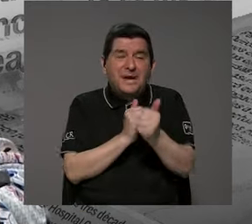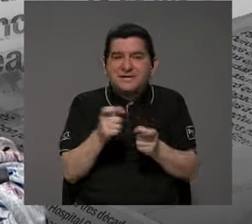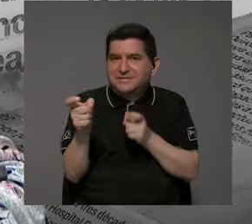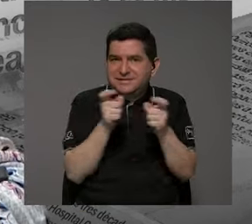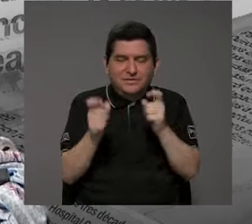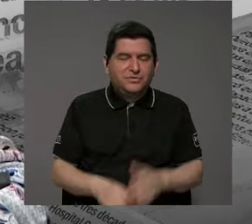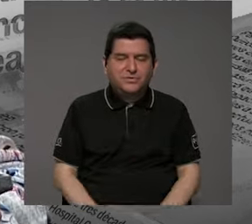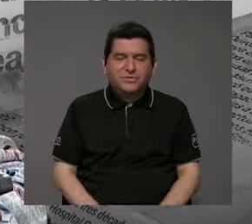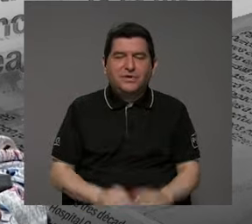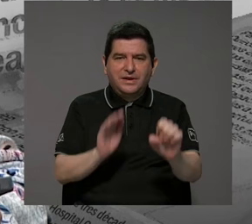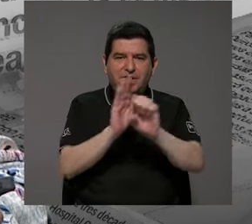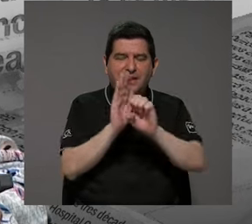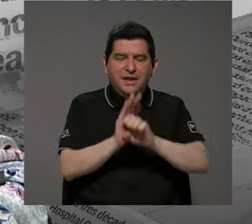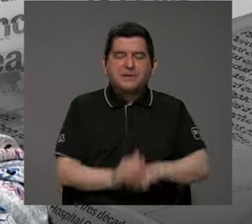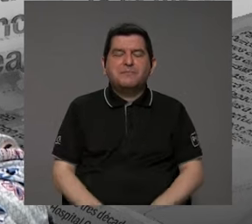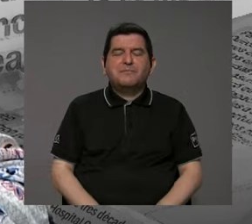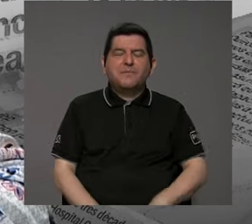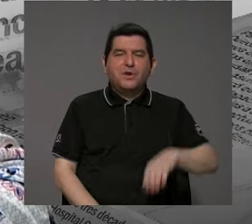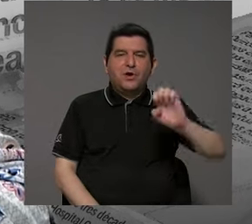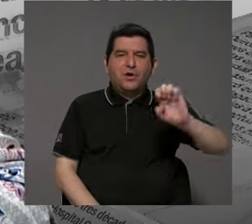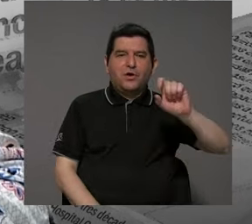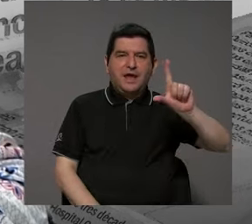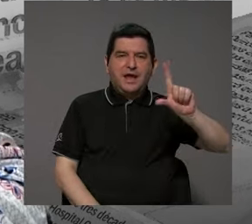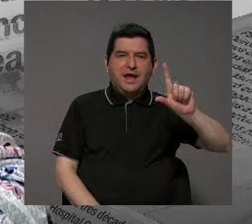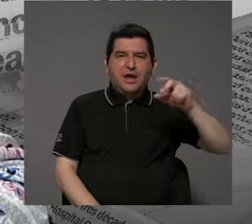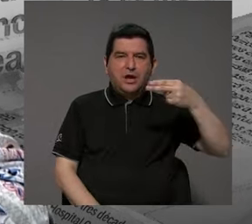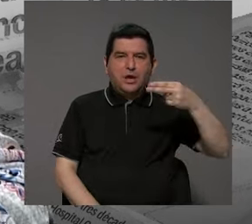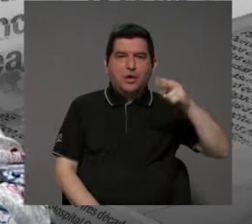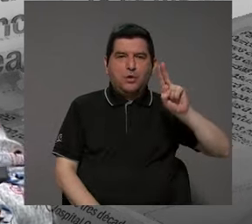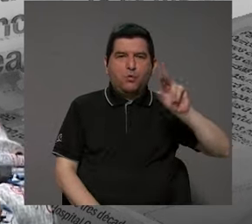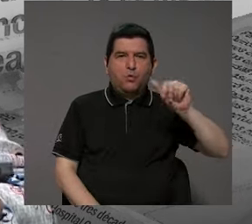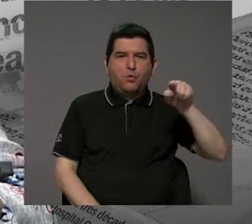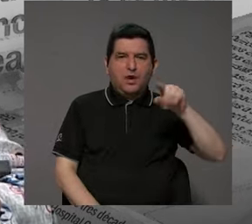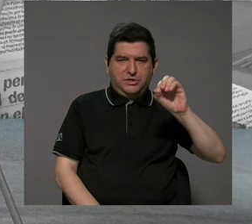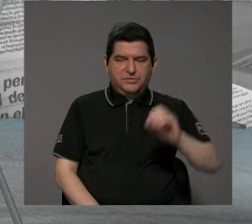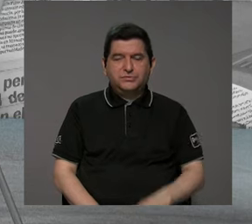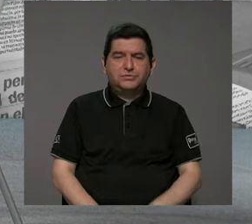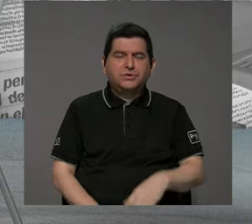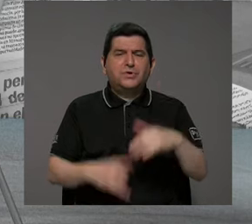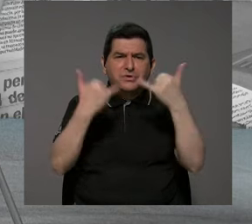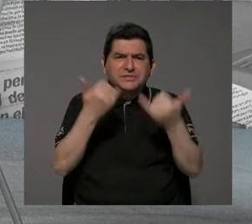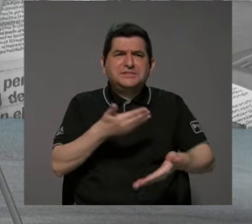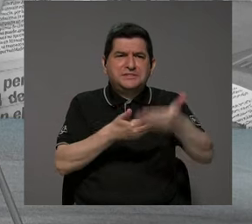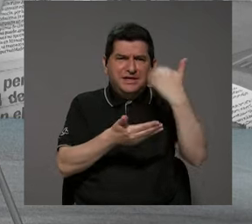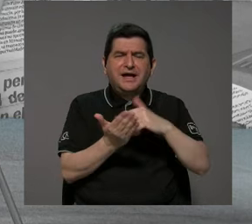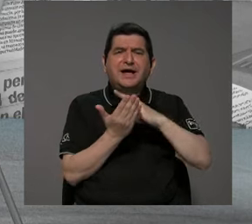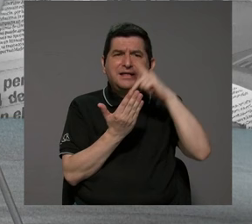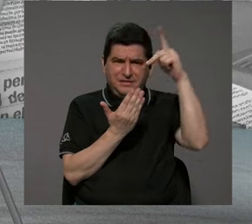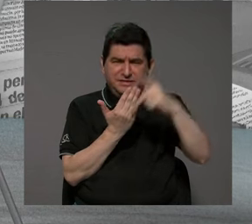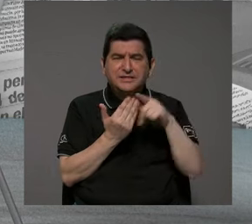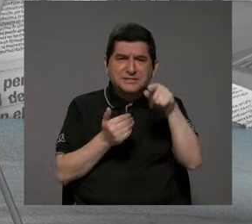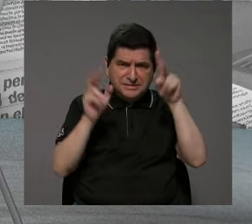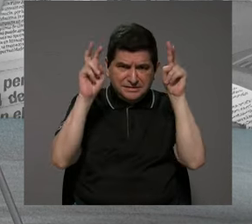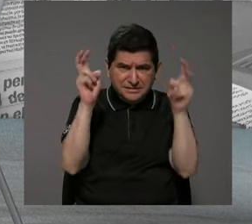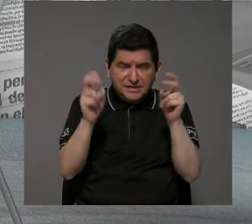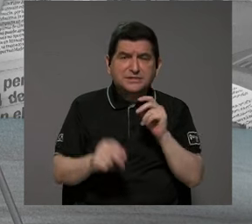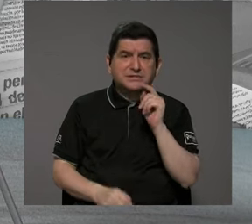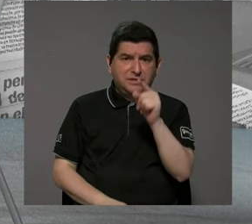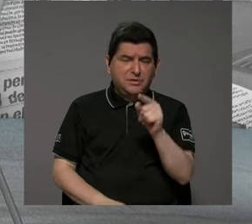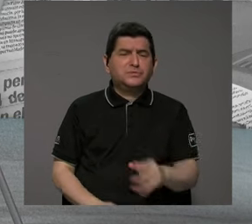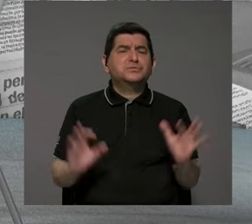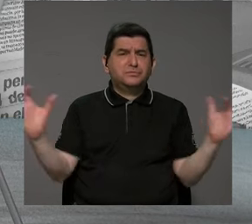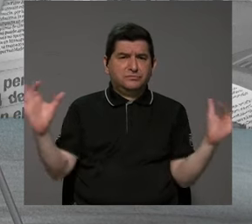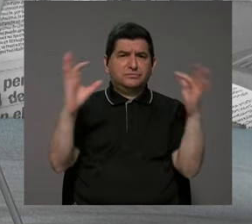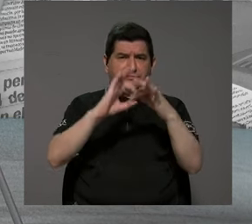guaso precisamente usted yo ya había hecho otro programa en con ese tema en donde usted ha estado